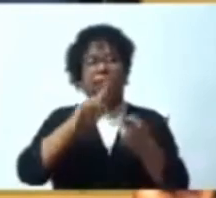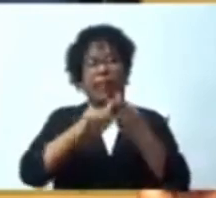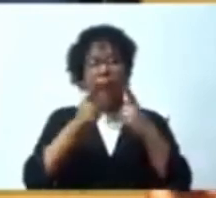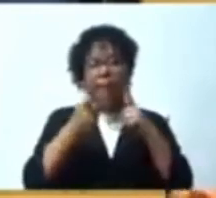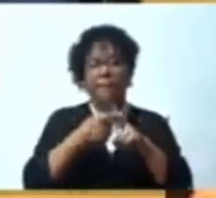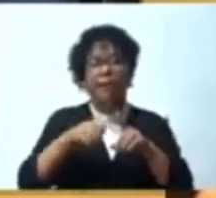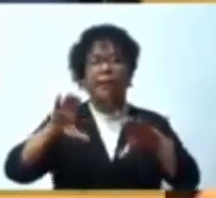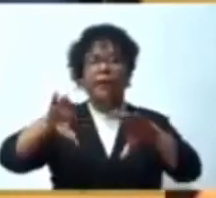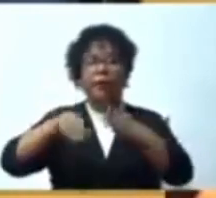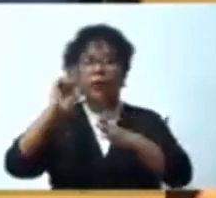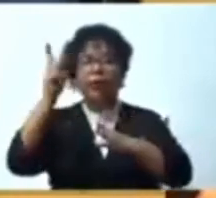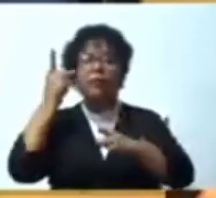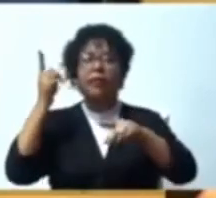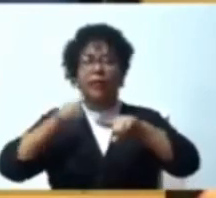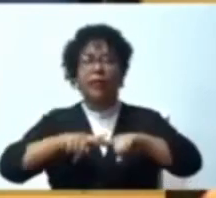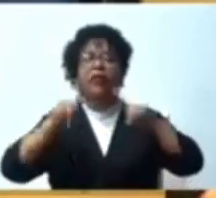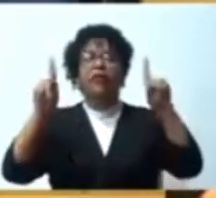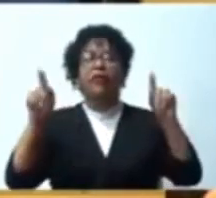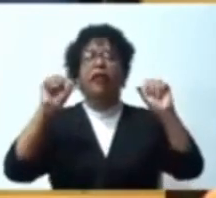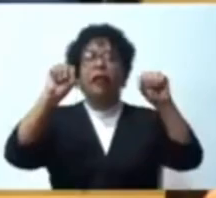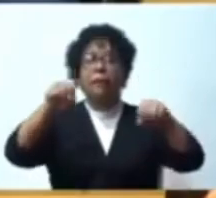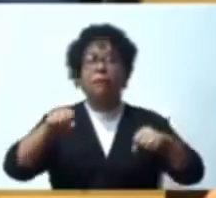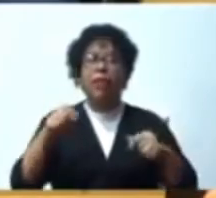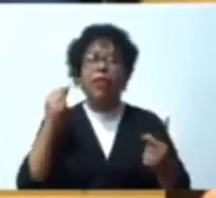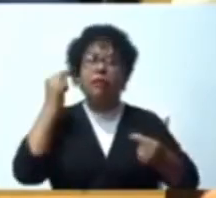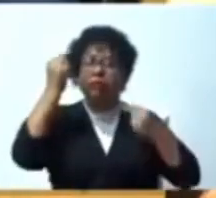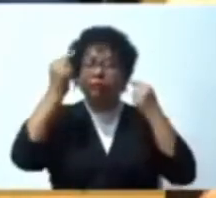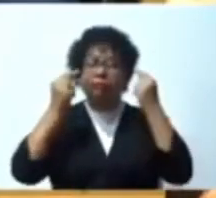analicen el presupuesto muy bien okay